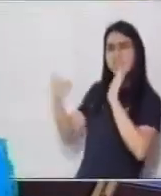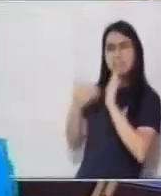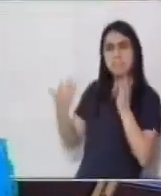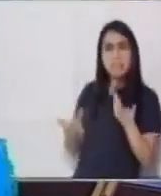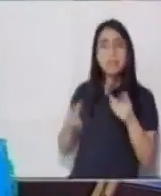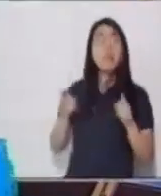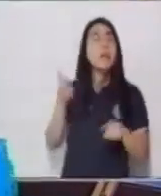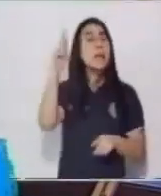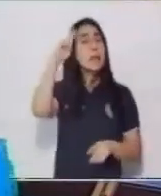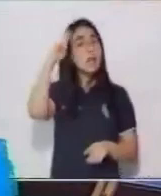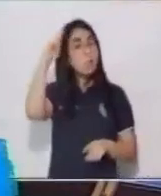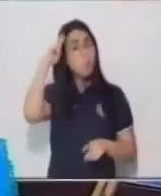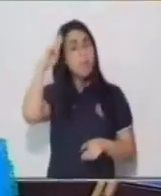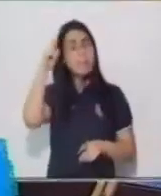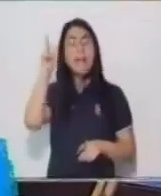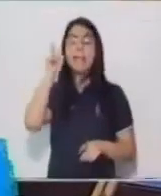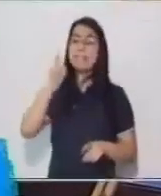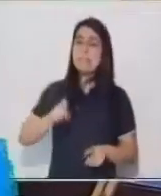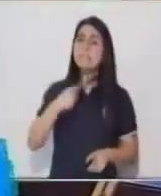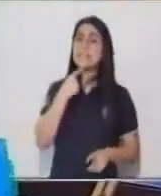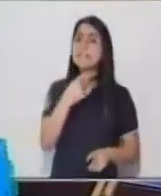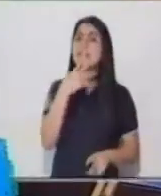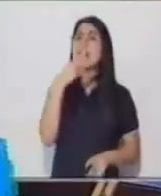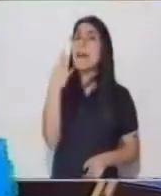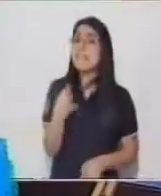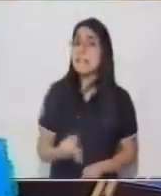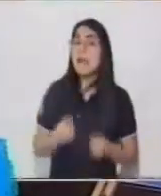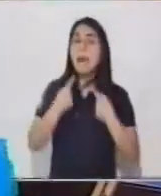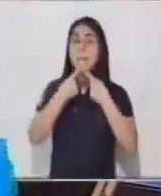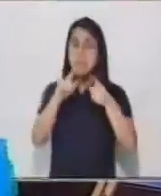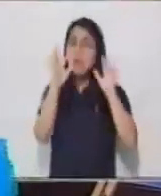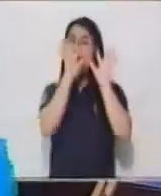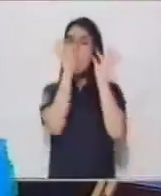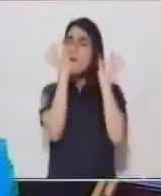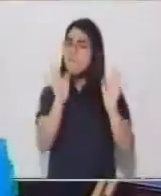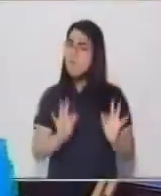lo que se dice. Muy bien, vamos a continuar con el tema